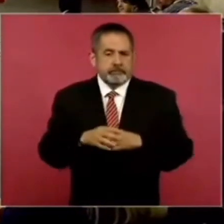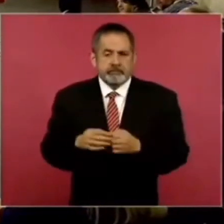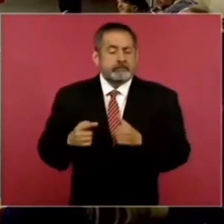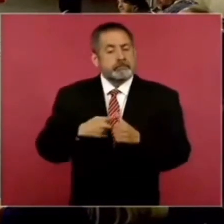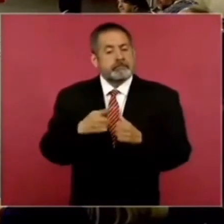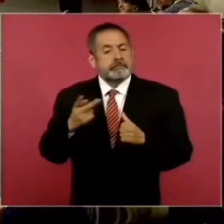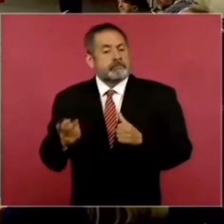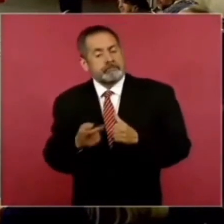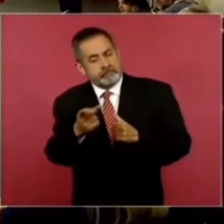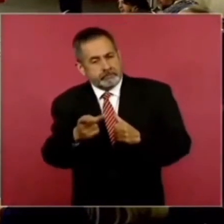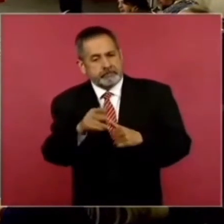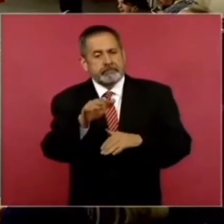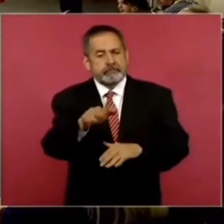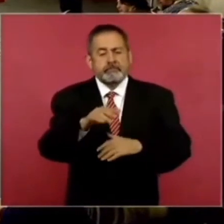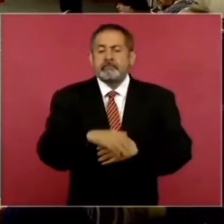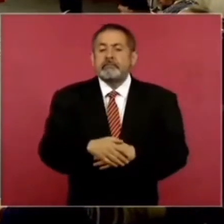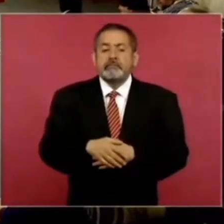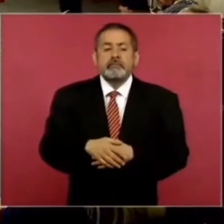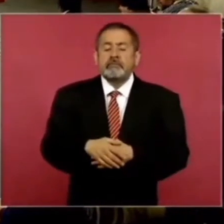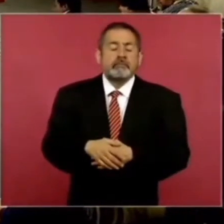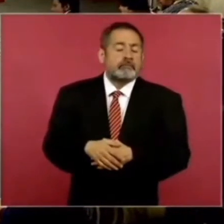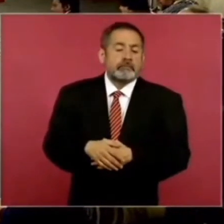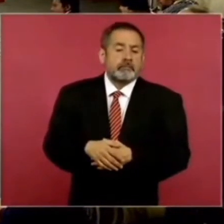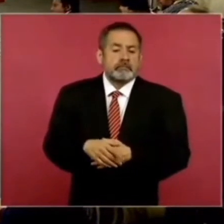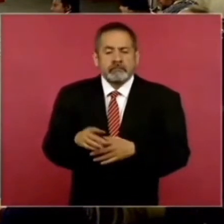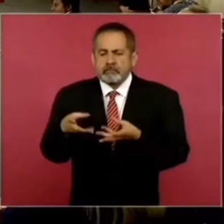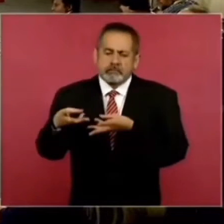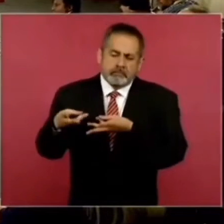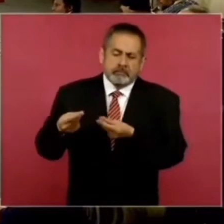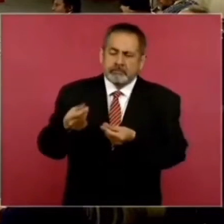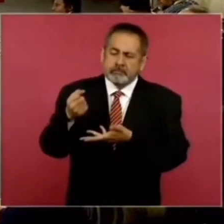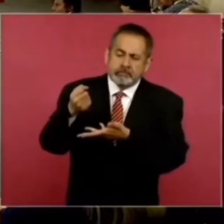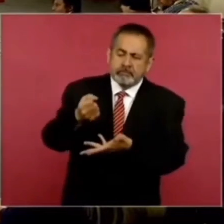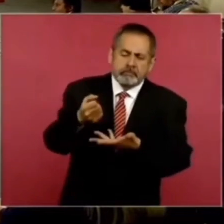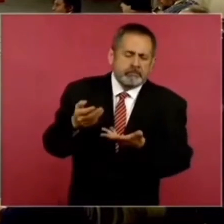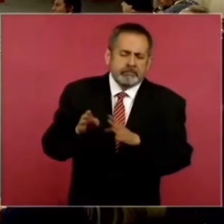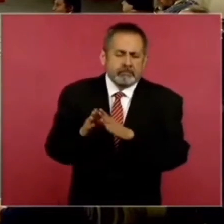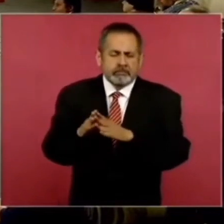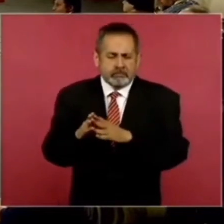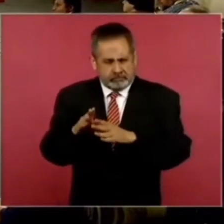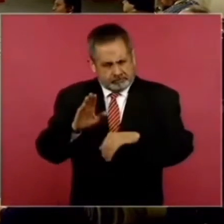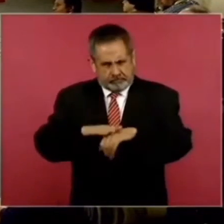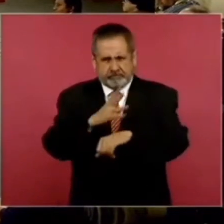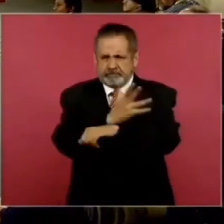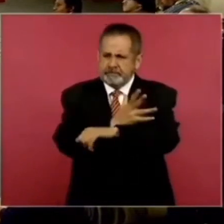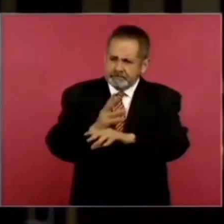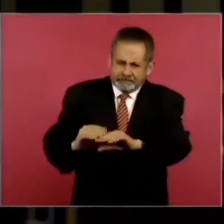es sobre el tema del gasto. En aras del gasto y la transparencia,